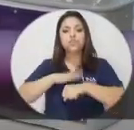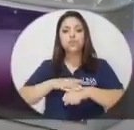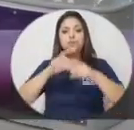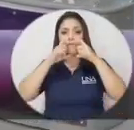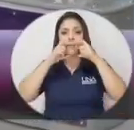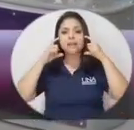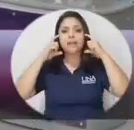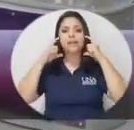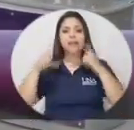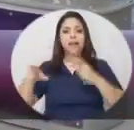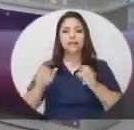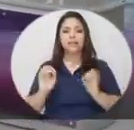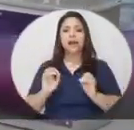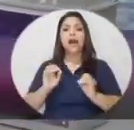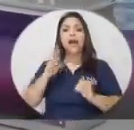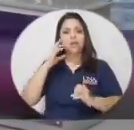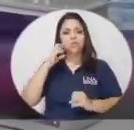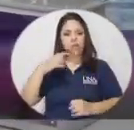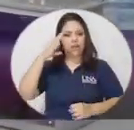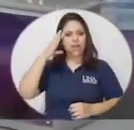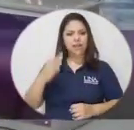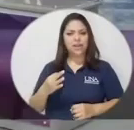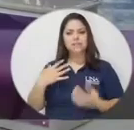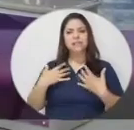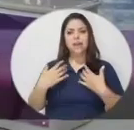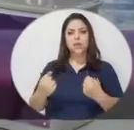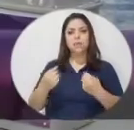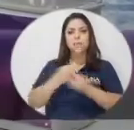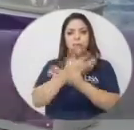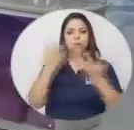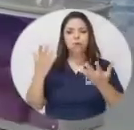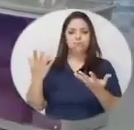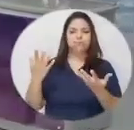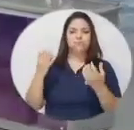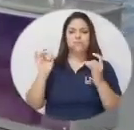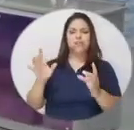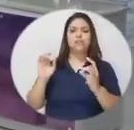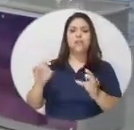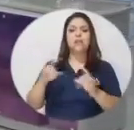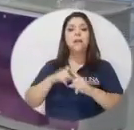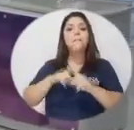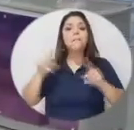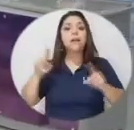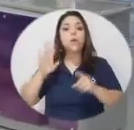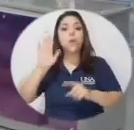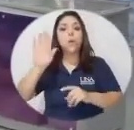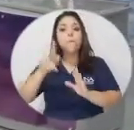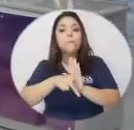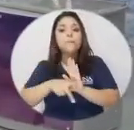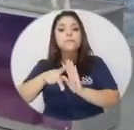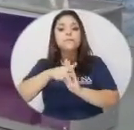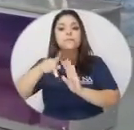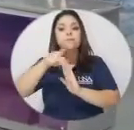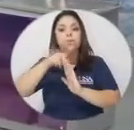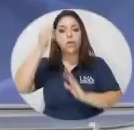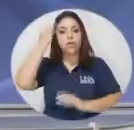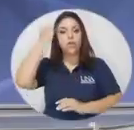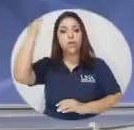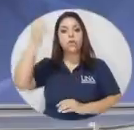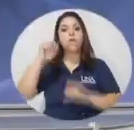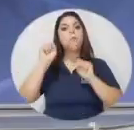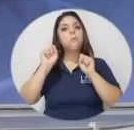eso es terrible, pero en un hecho de supremacía de un principio ideológico puede ser fundamental en la vida